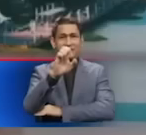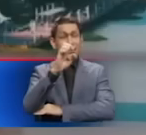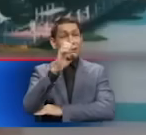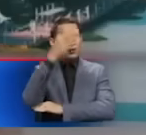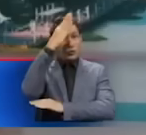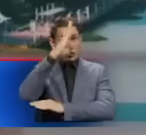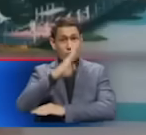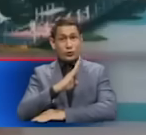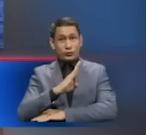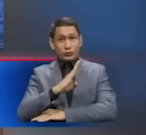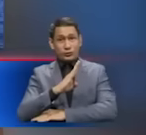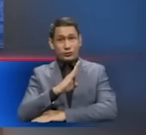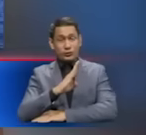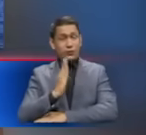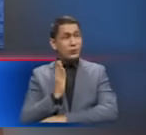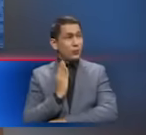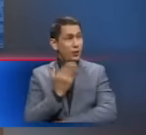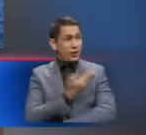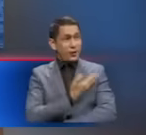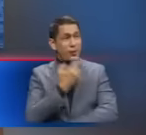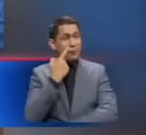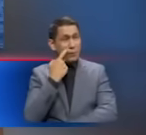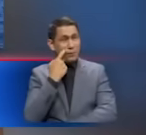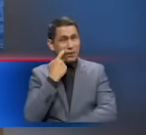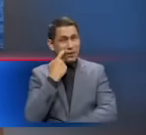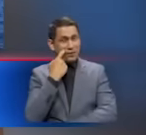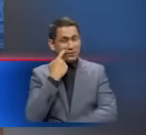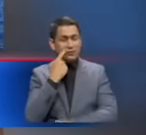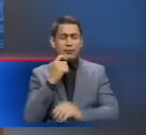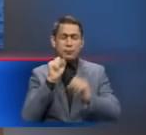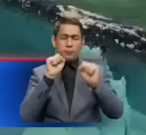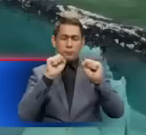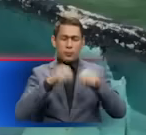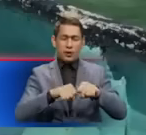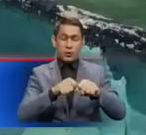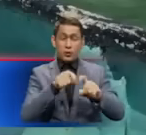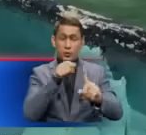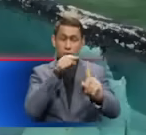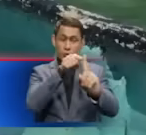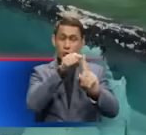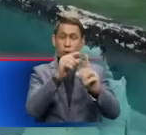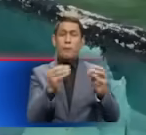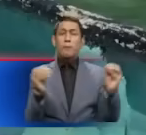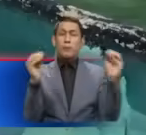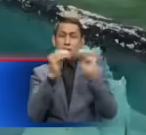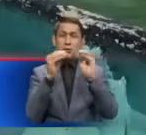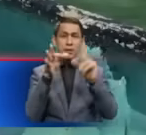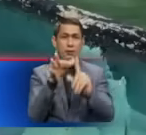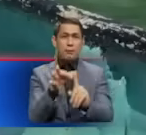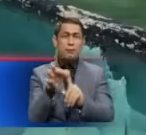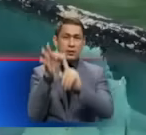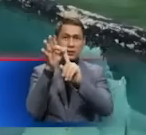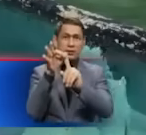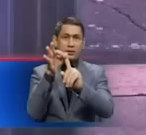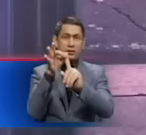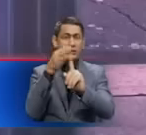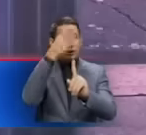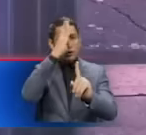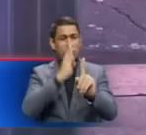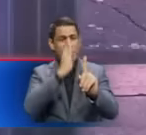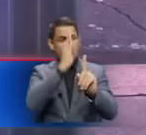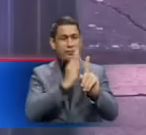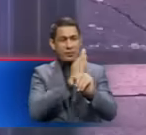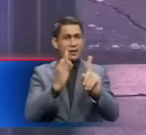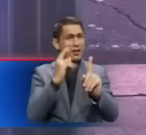de nuestros padres te haga mil veces más de lo que ahora eres y te bendiga